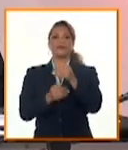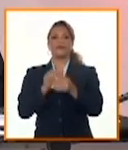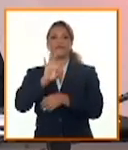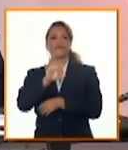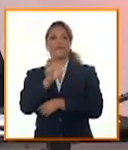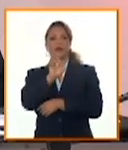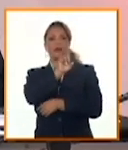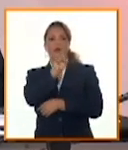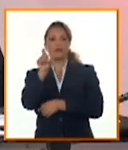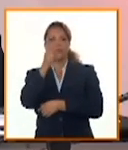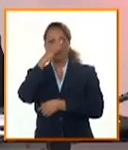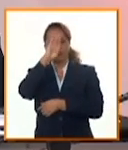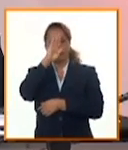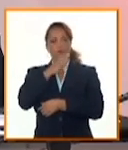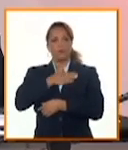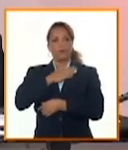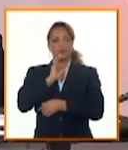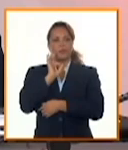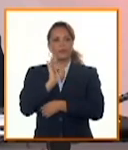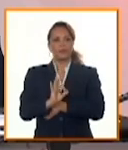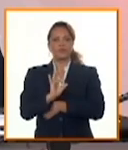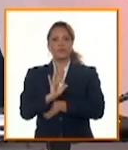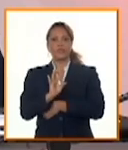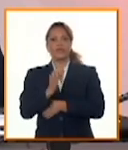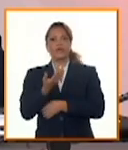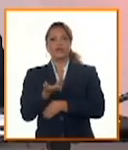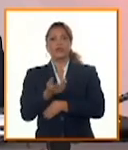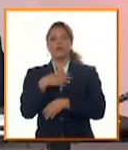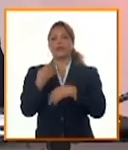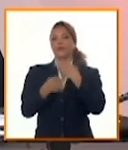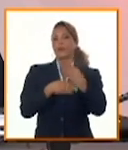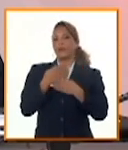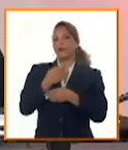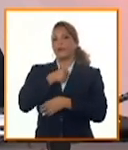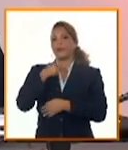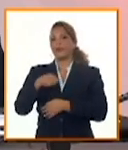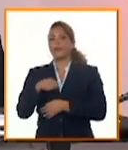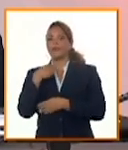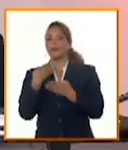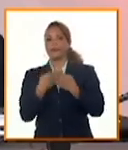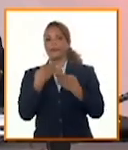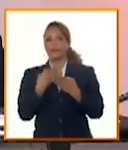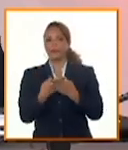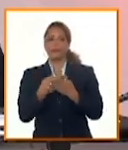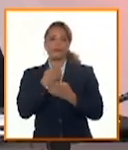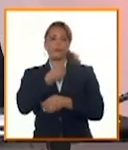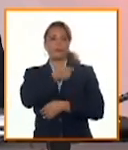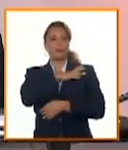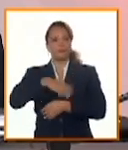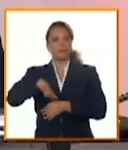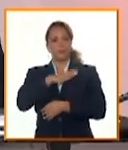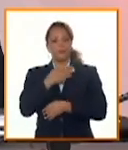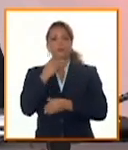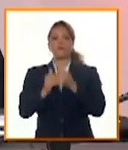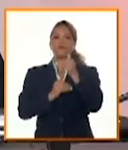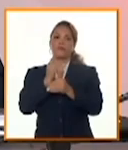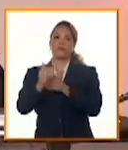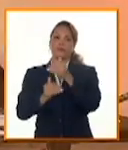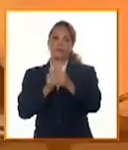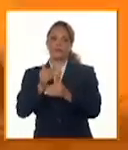el país y por supuesto las consecuencias que para los actores económicos para las personas naturales tiene un proceso como